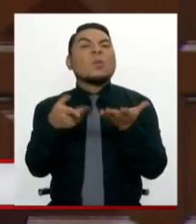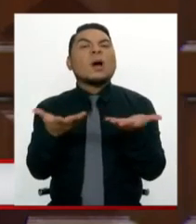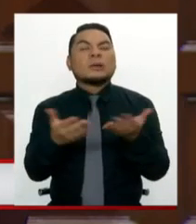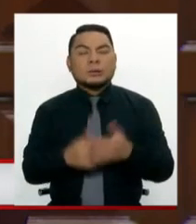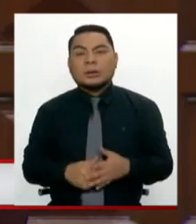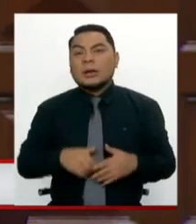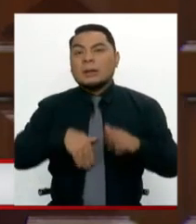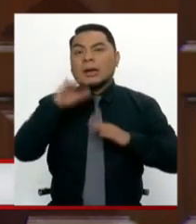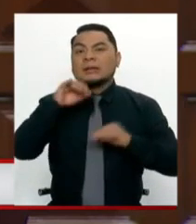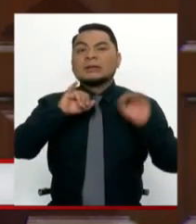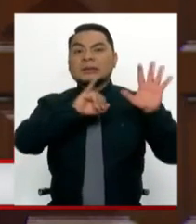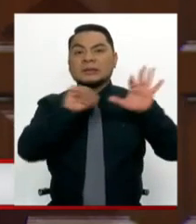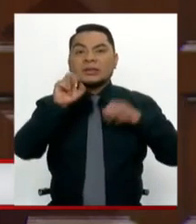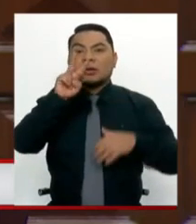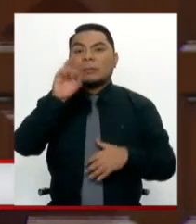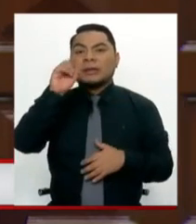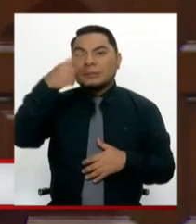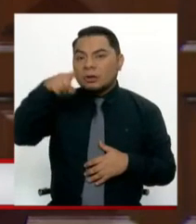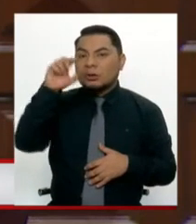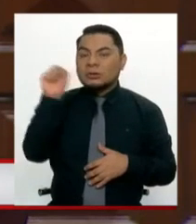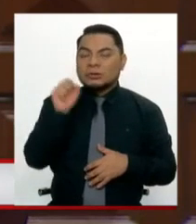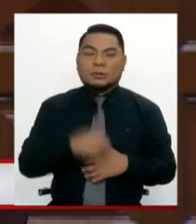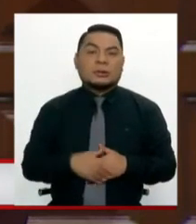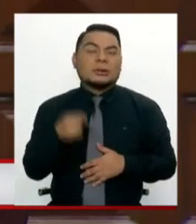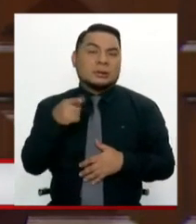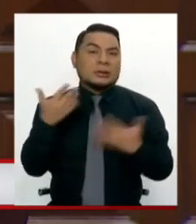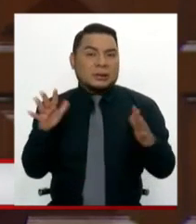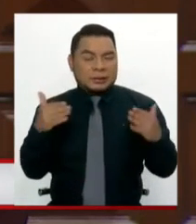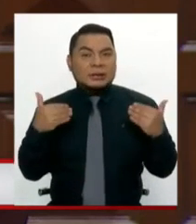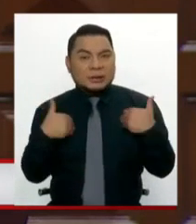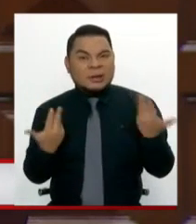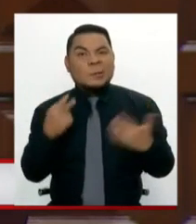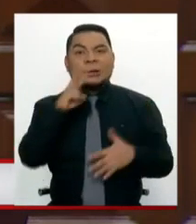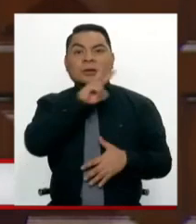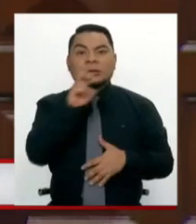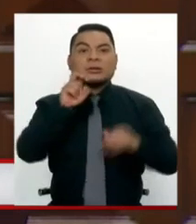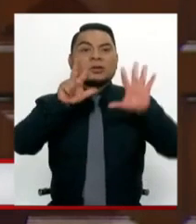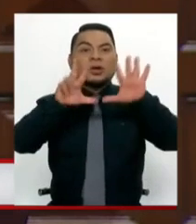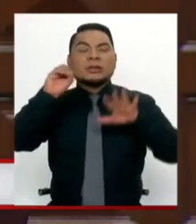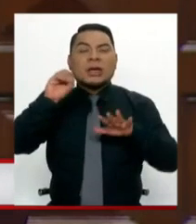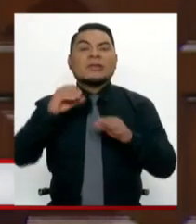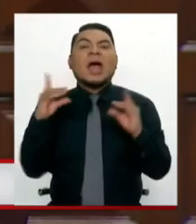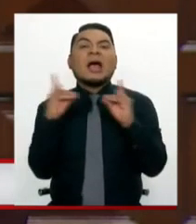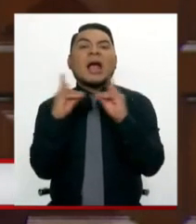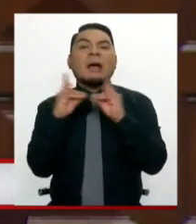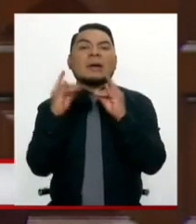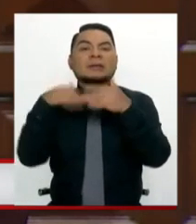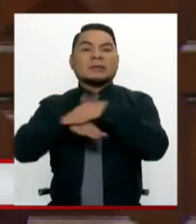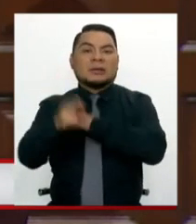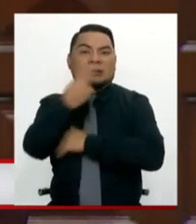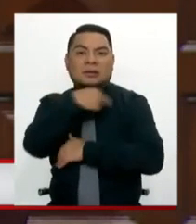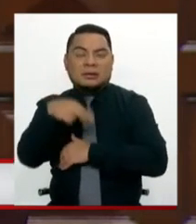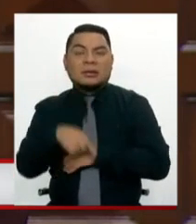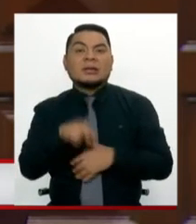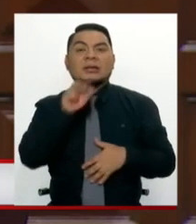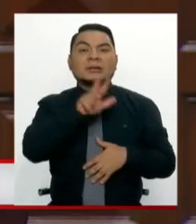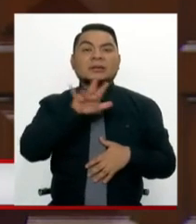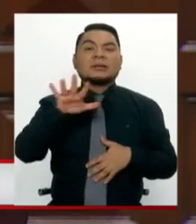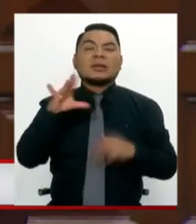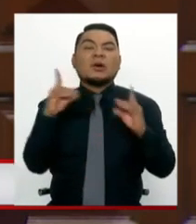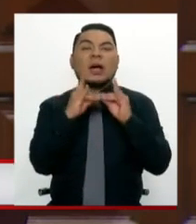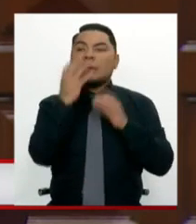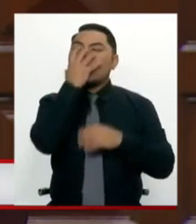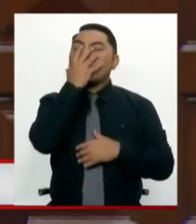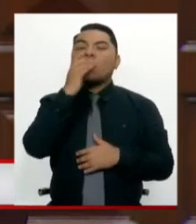de 620 millones de soles, que contará con 280 camas hospitalarias, 35 camas